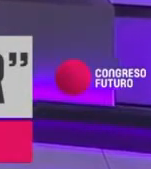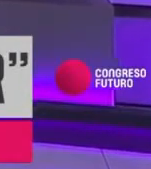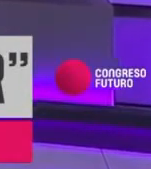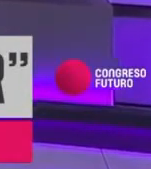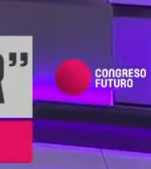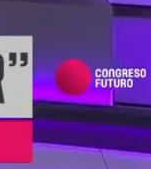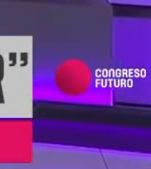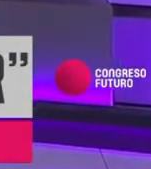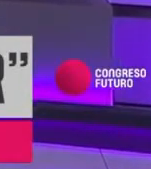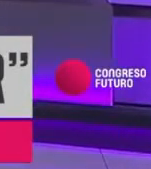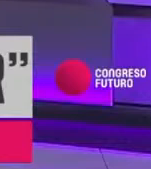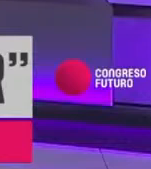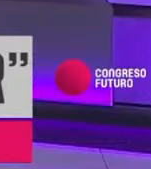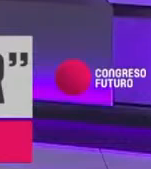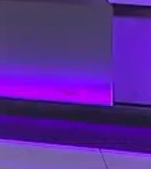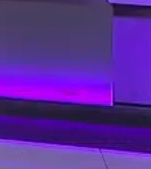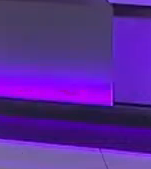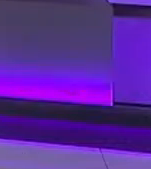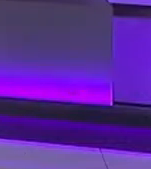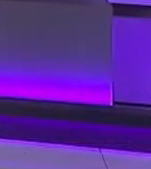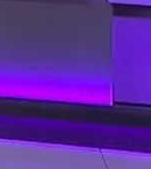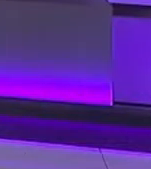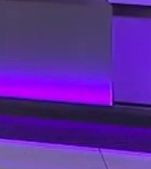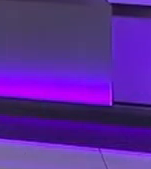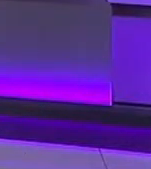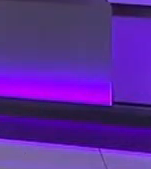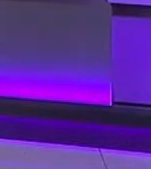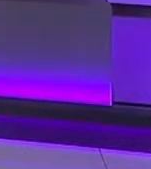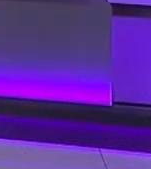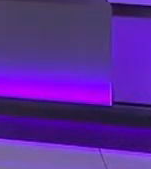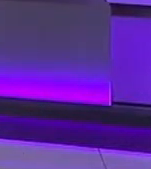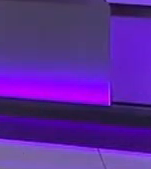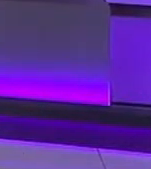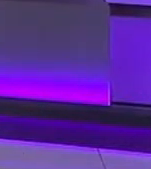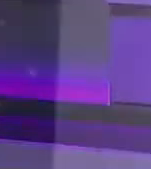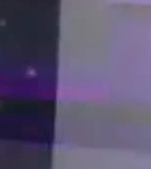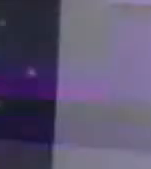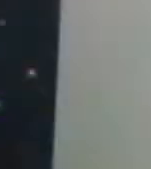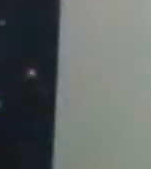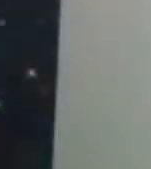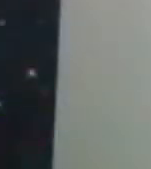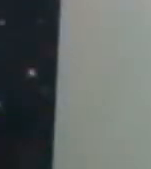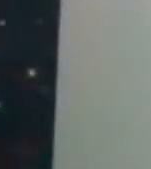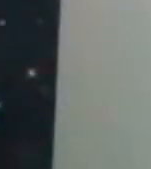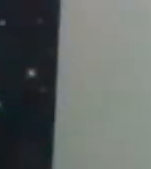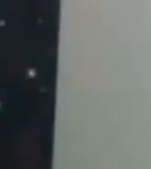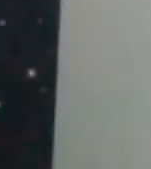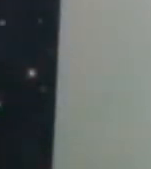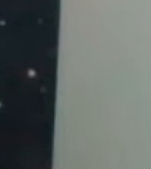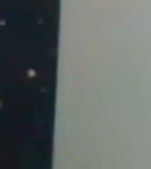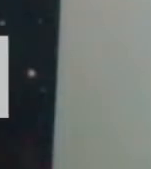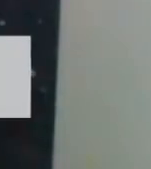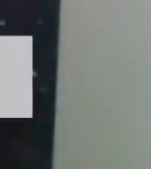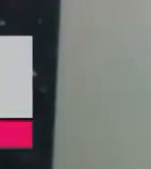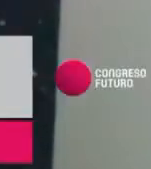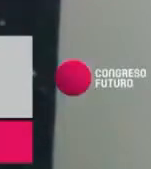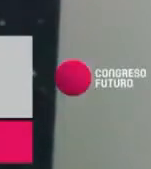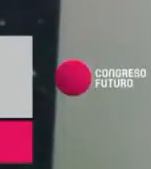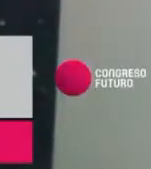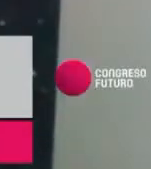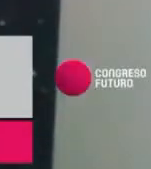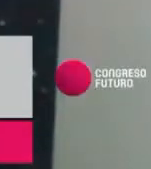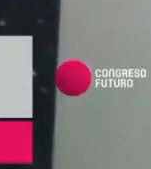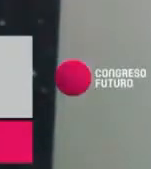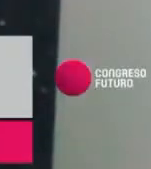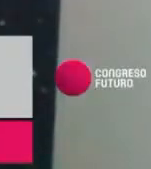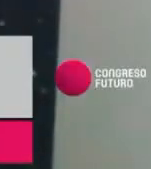Bueno, desde el comienzo esta experiencia fue única. Yo creo que éramos al principio poquitos los que teníamos fe